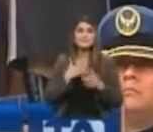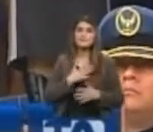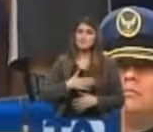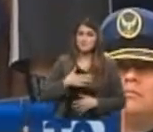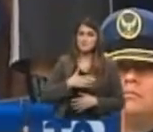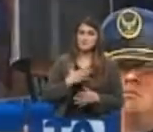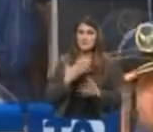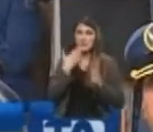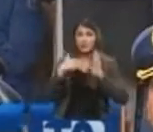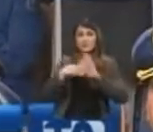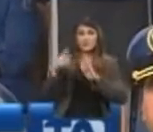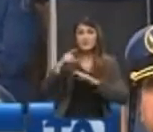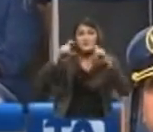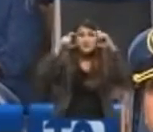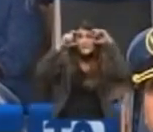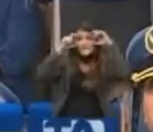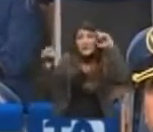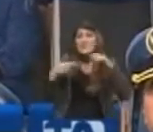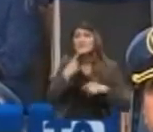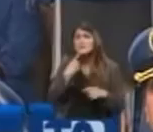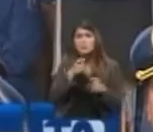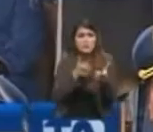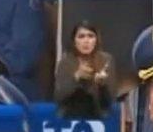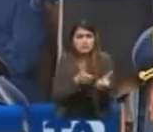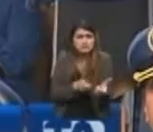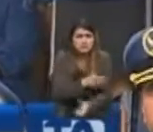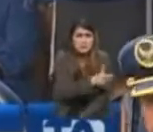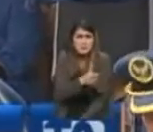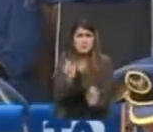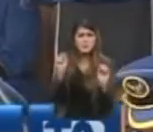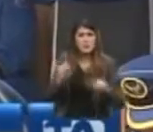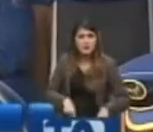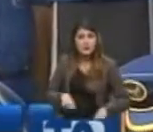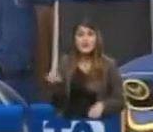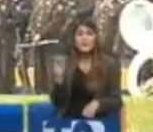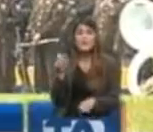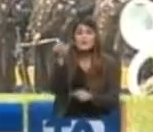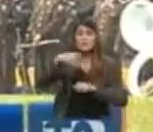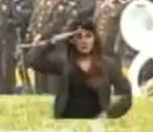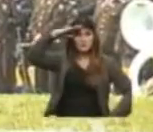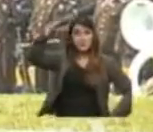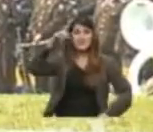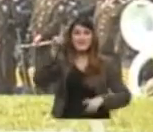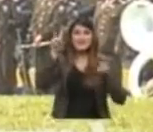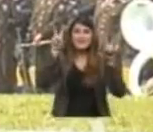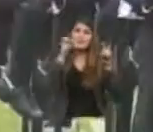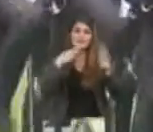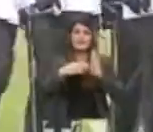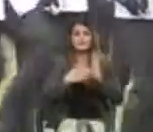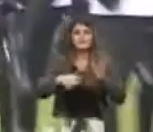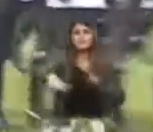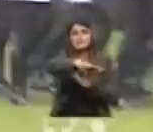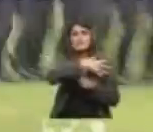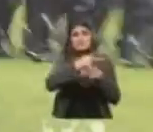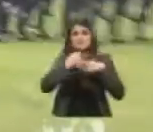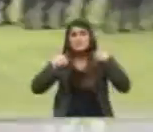porte de armas de fuego. También impulsa a disminuir competencias a la Policía Nacional en materia de seguridad. Lo hizo durante el discurso en la ceremonia